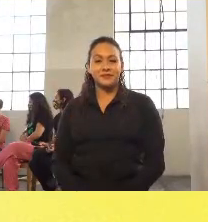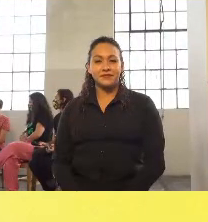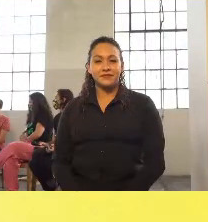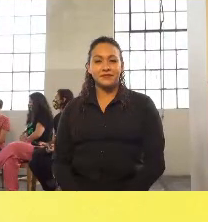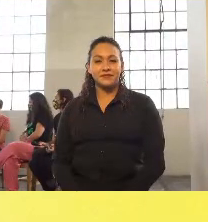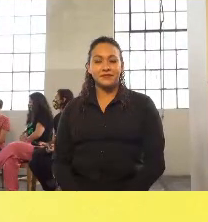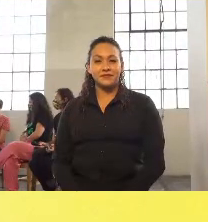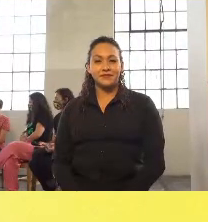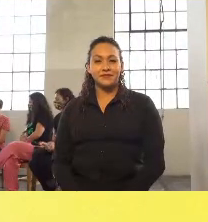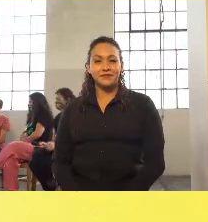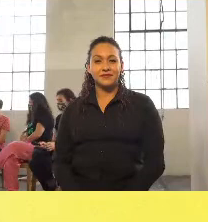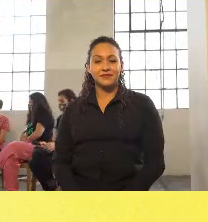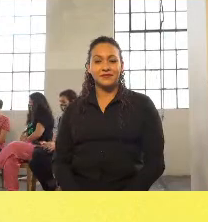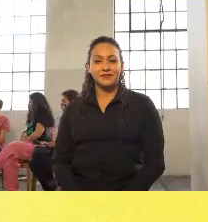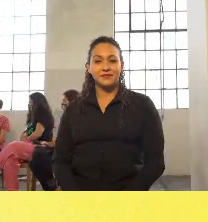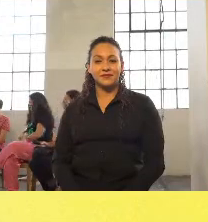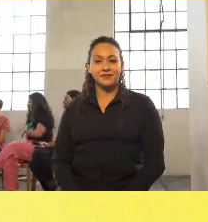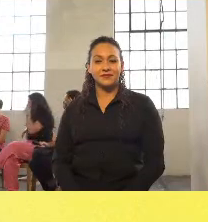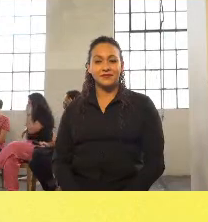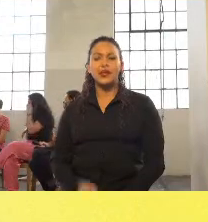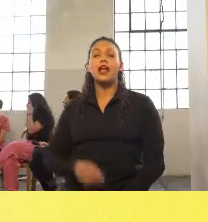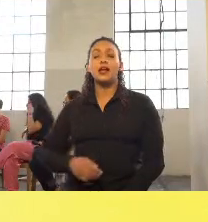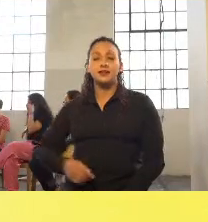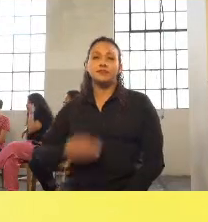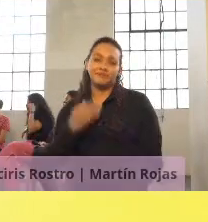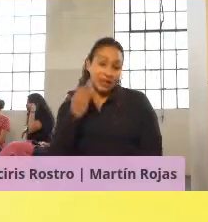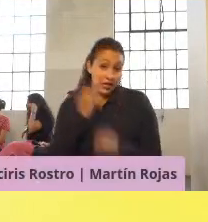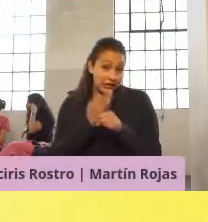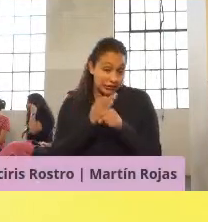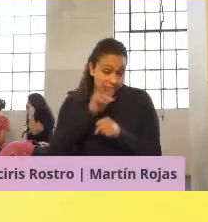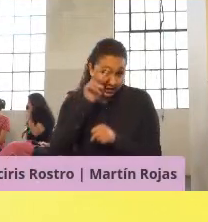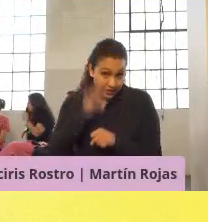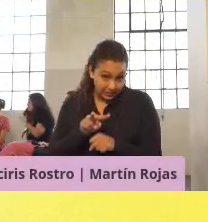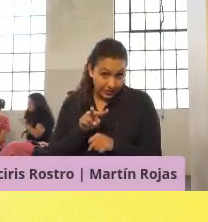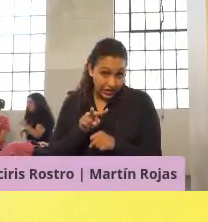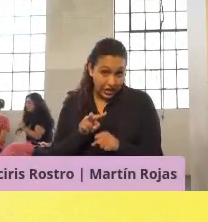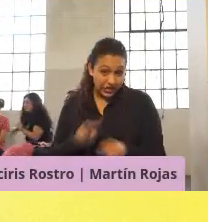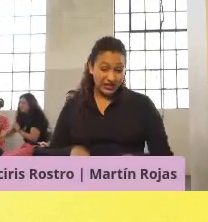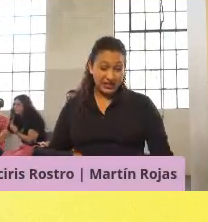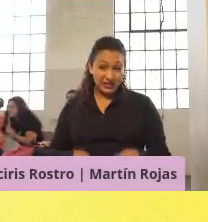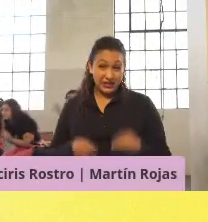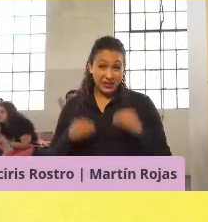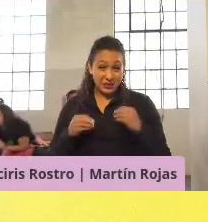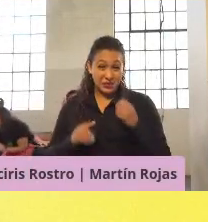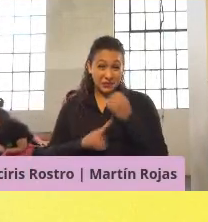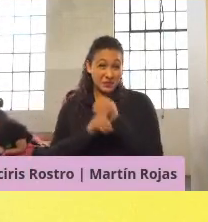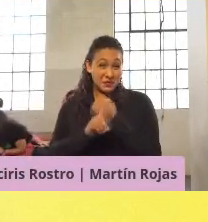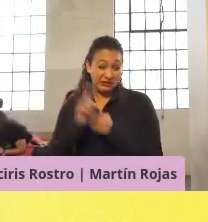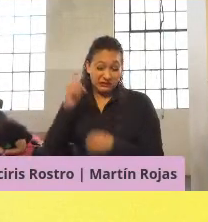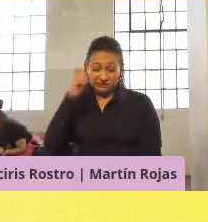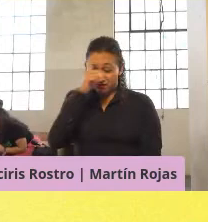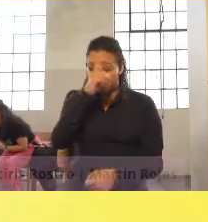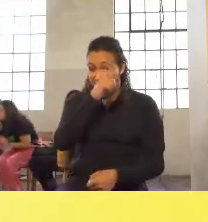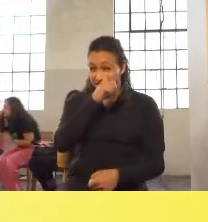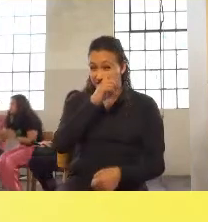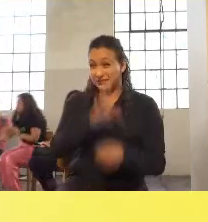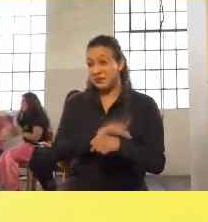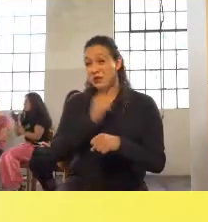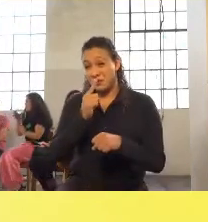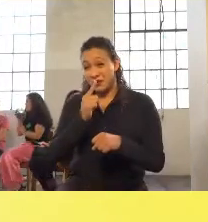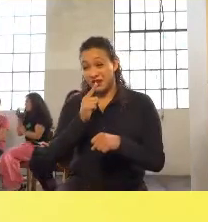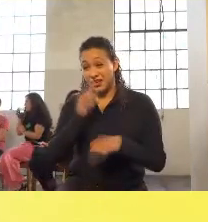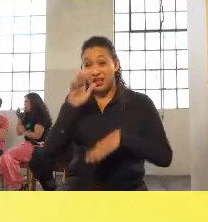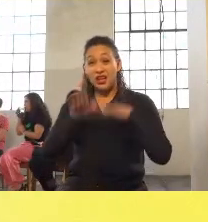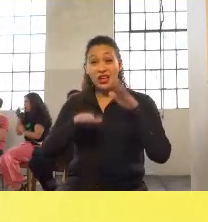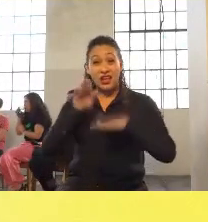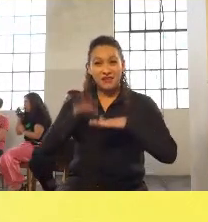Pues creo que estamos viviendo un momento muy complicado, en donde dentro de los mismos